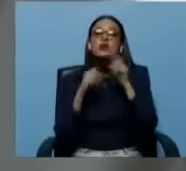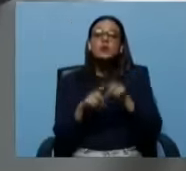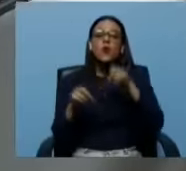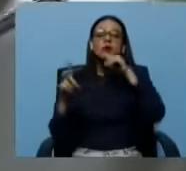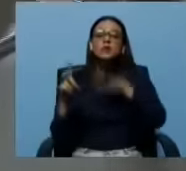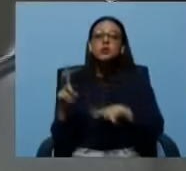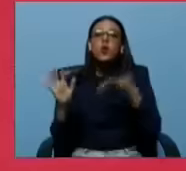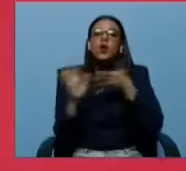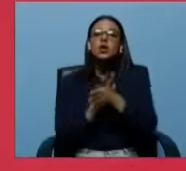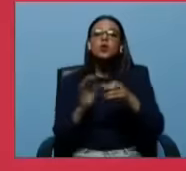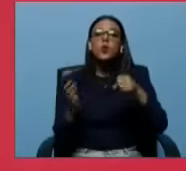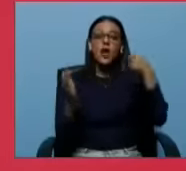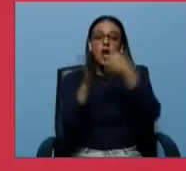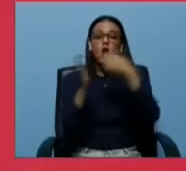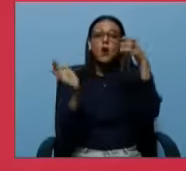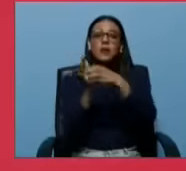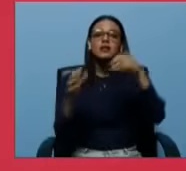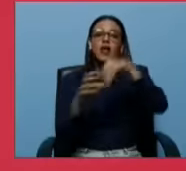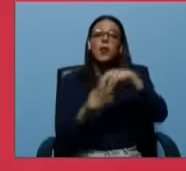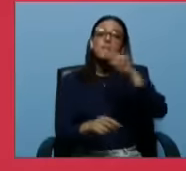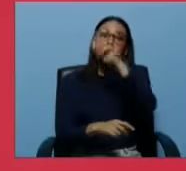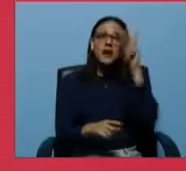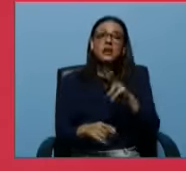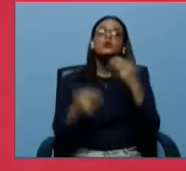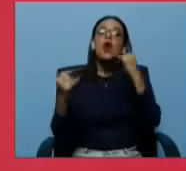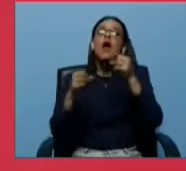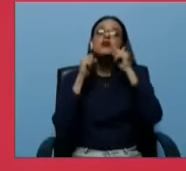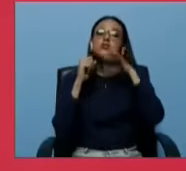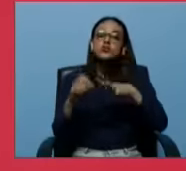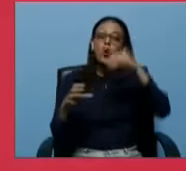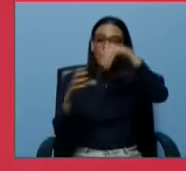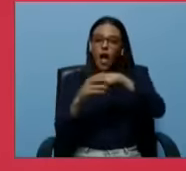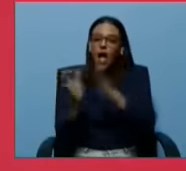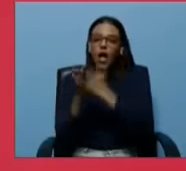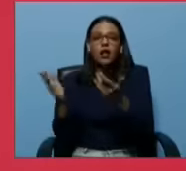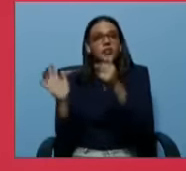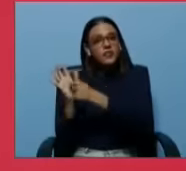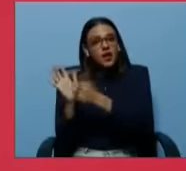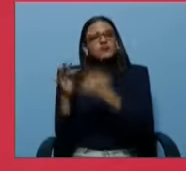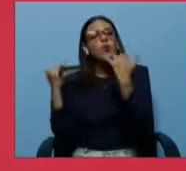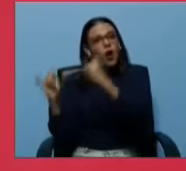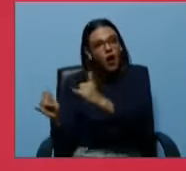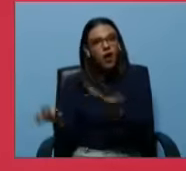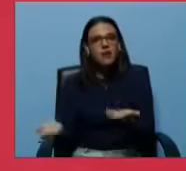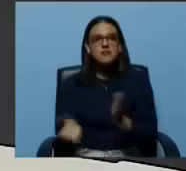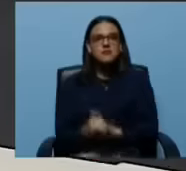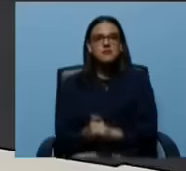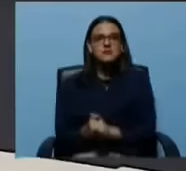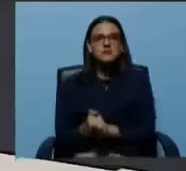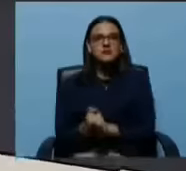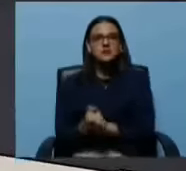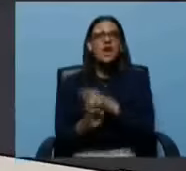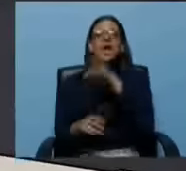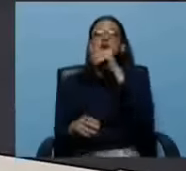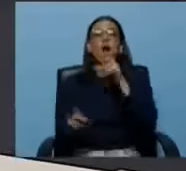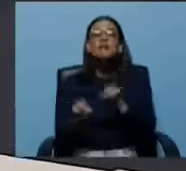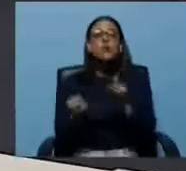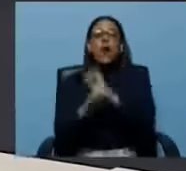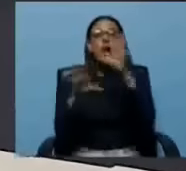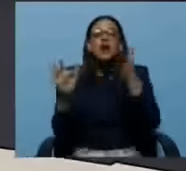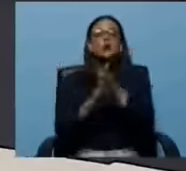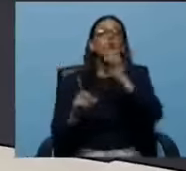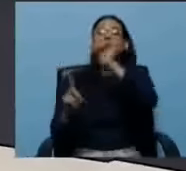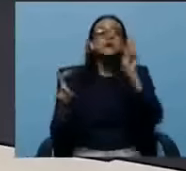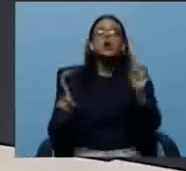Venezuela. Lo cuenta. O sea, es un libro premonitorio. No habla de Venezuela, habla del